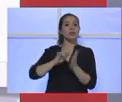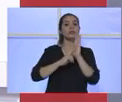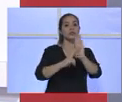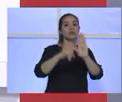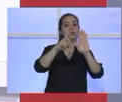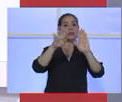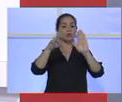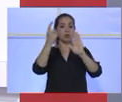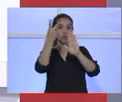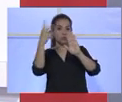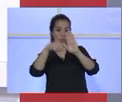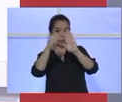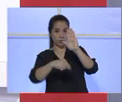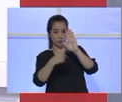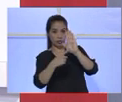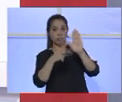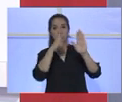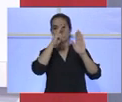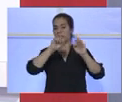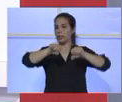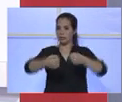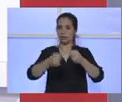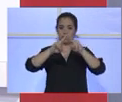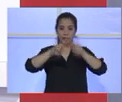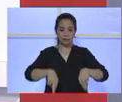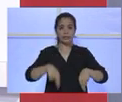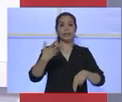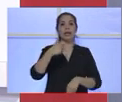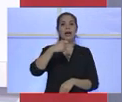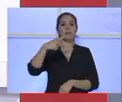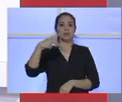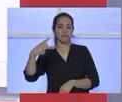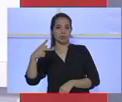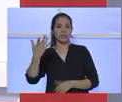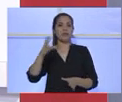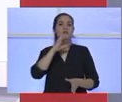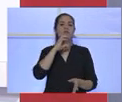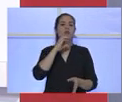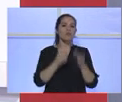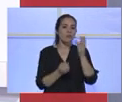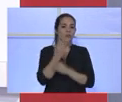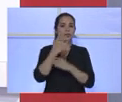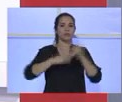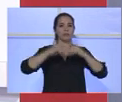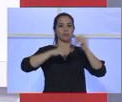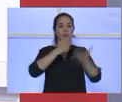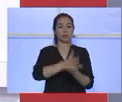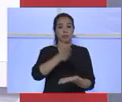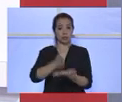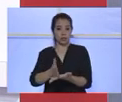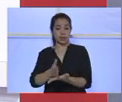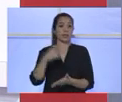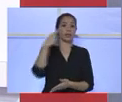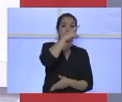este año la cancelación del proceso del APP para la construcción de la nueva terminal. Este pedido fue acogido por el